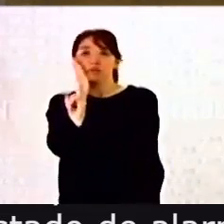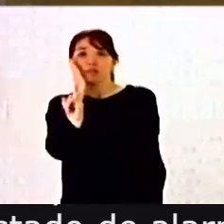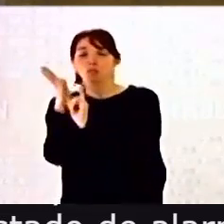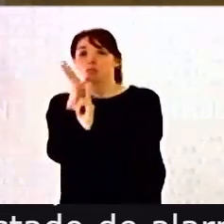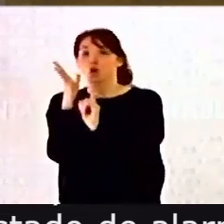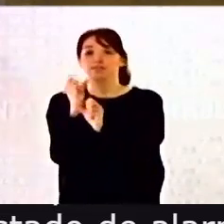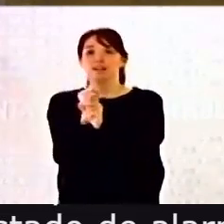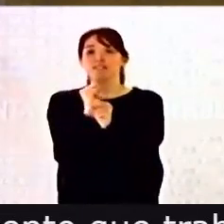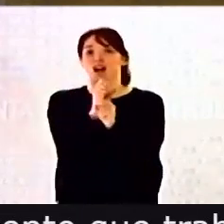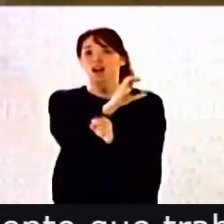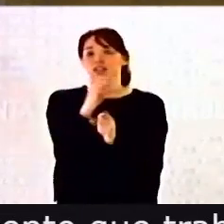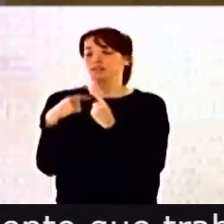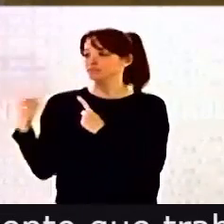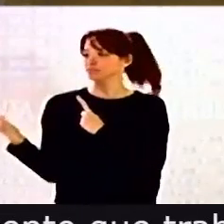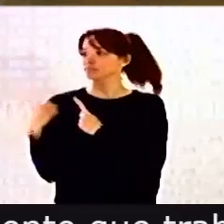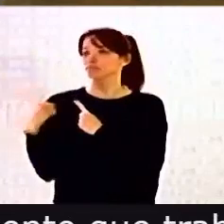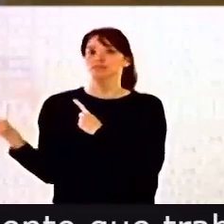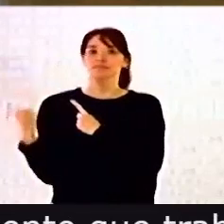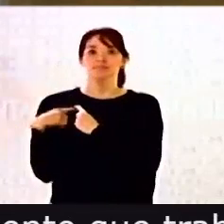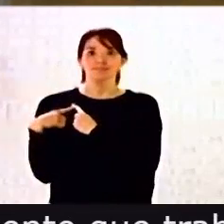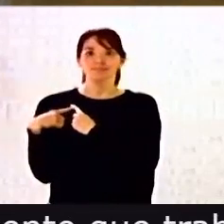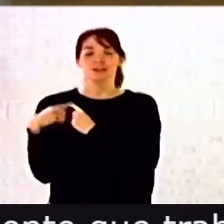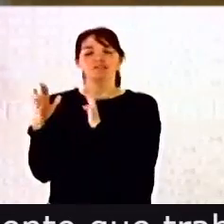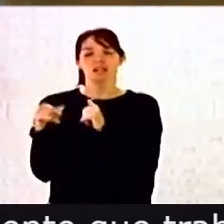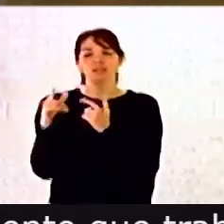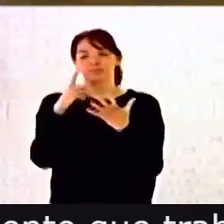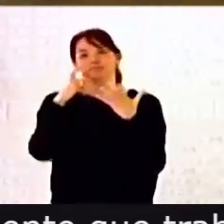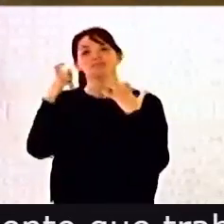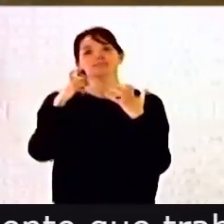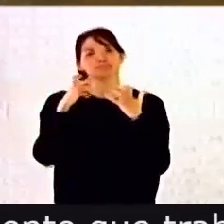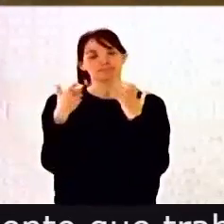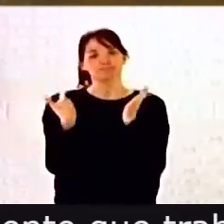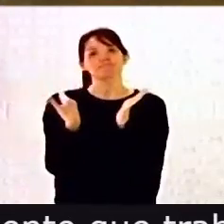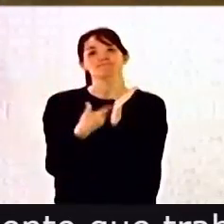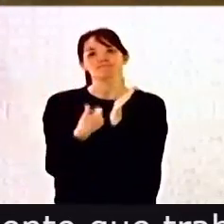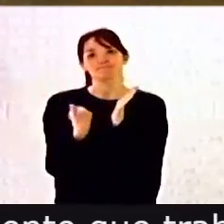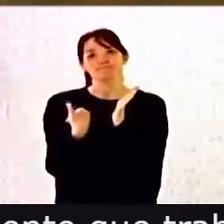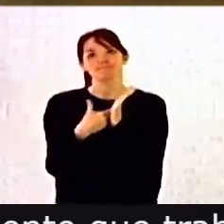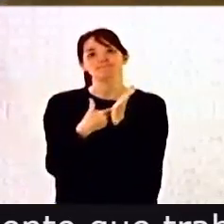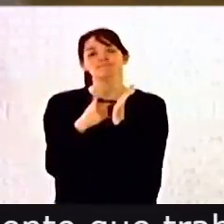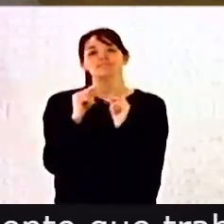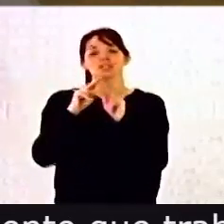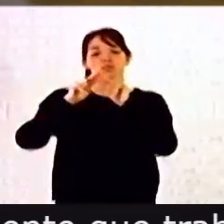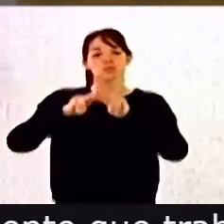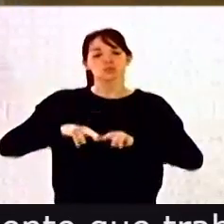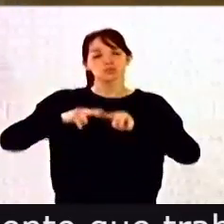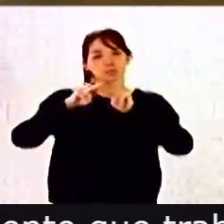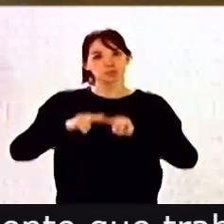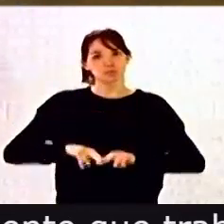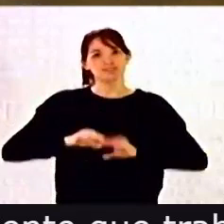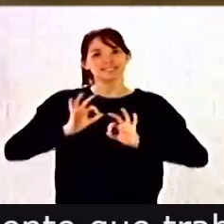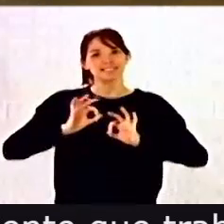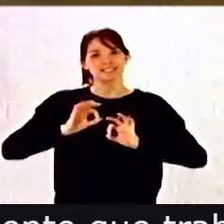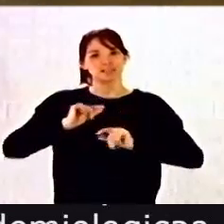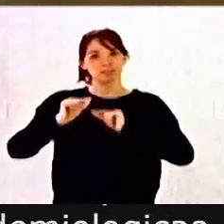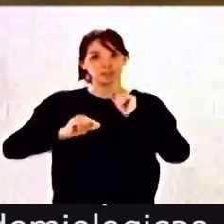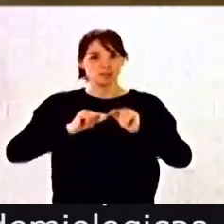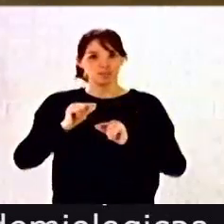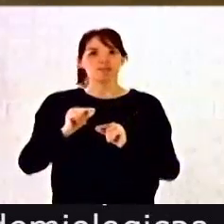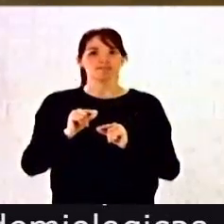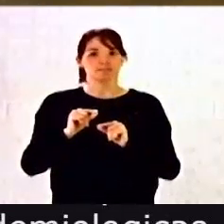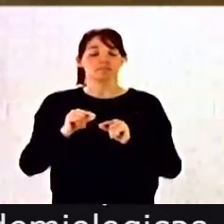Cáceres y que esto es lo que nos dicen las fichas epidemiológicas cuando se trabaja con ellas.